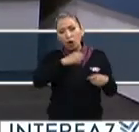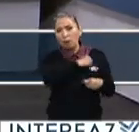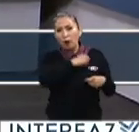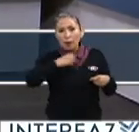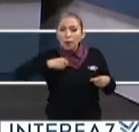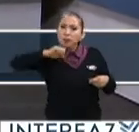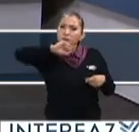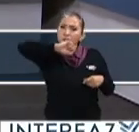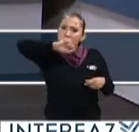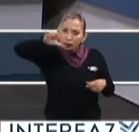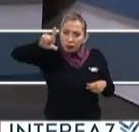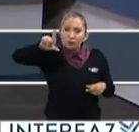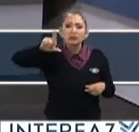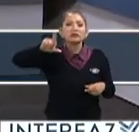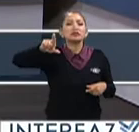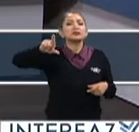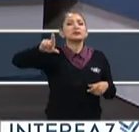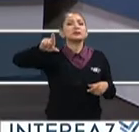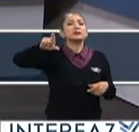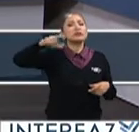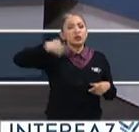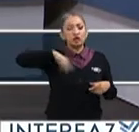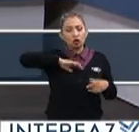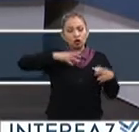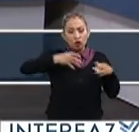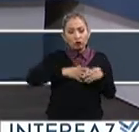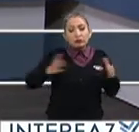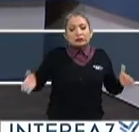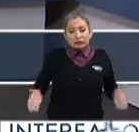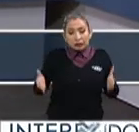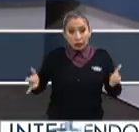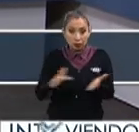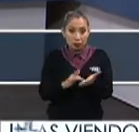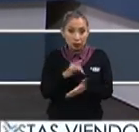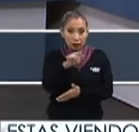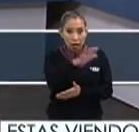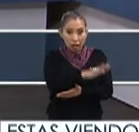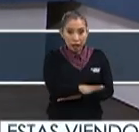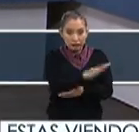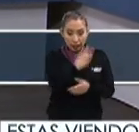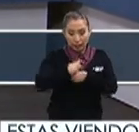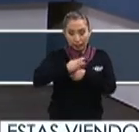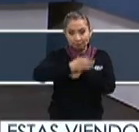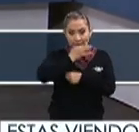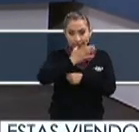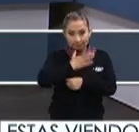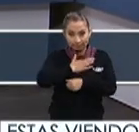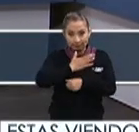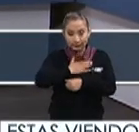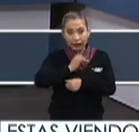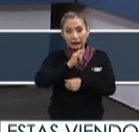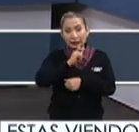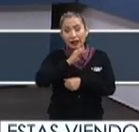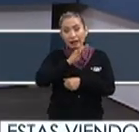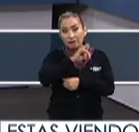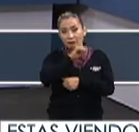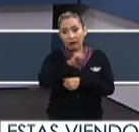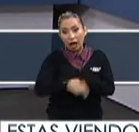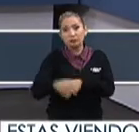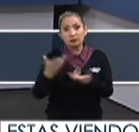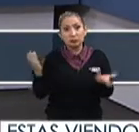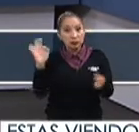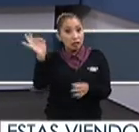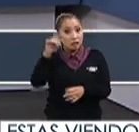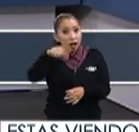digamos, profesional de que nosotros promovamos, y gracias a la invitación a Interfaz,